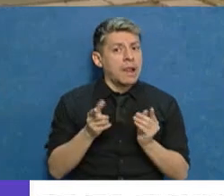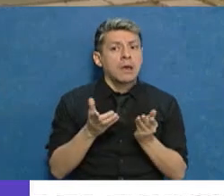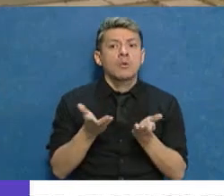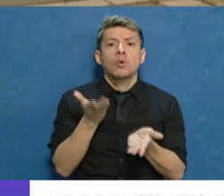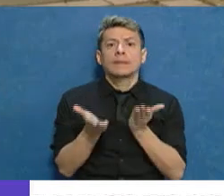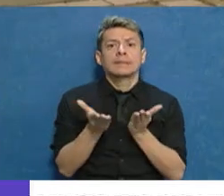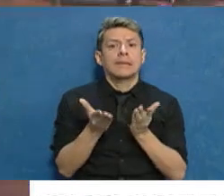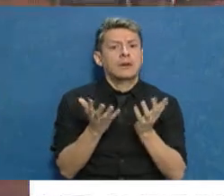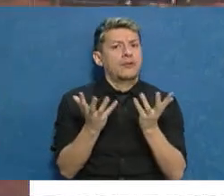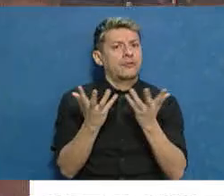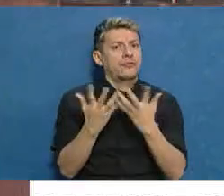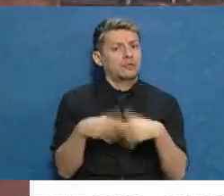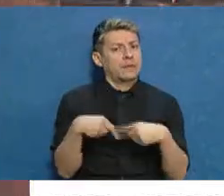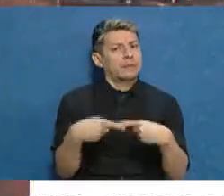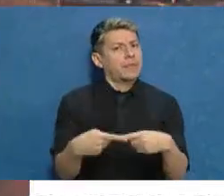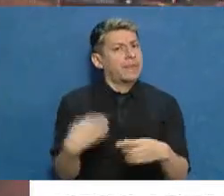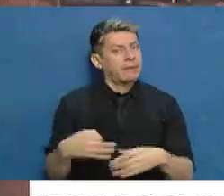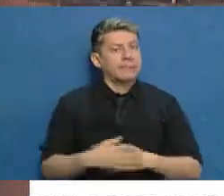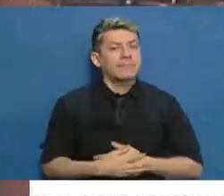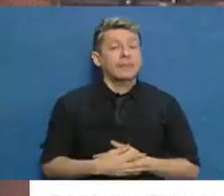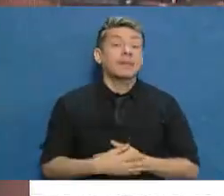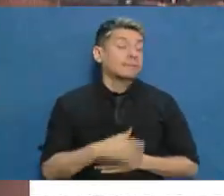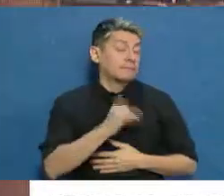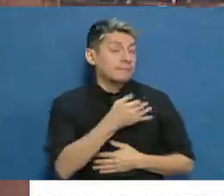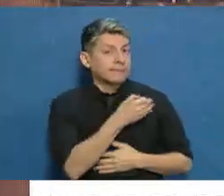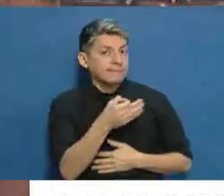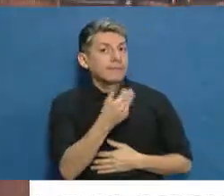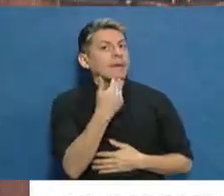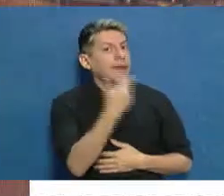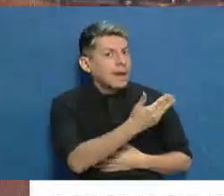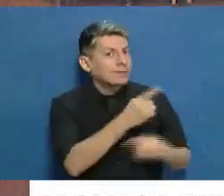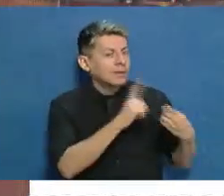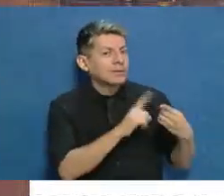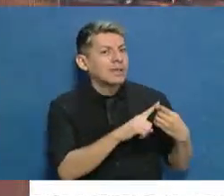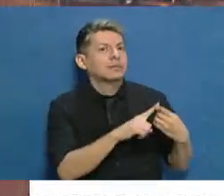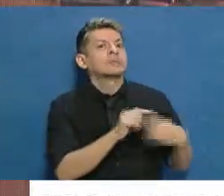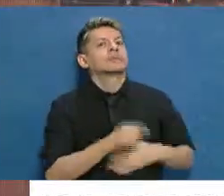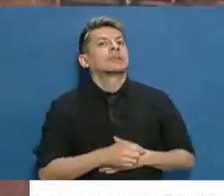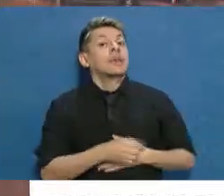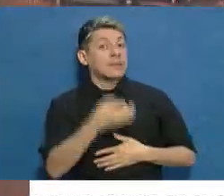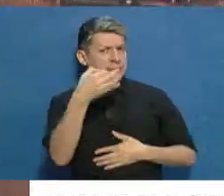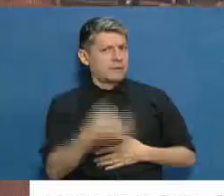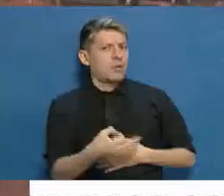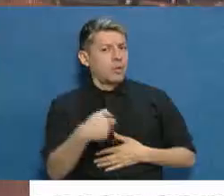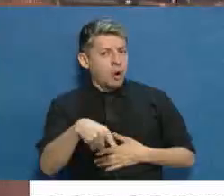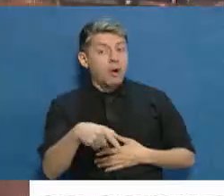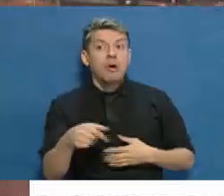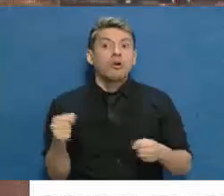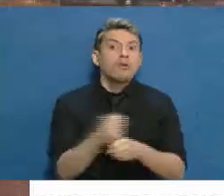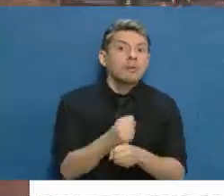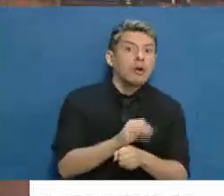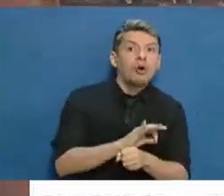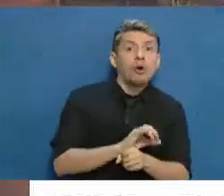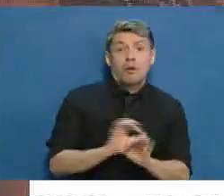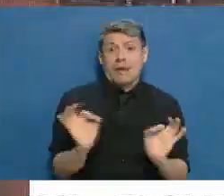que sí, claro que sí. Le agradecemos muchísimo, Alejandro Boulay, el contacto y seguramente, bueno, en la medida que se vayan confirmando o